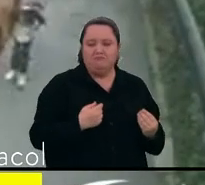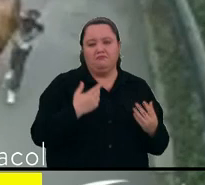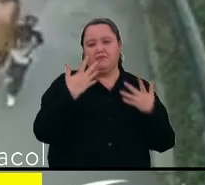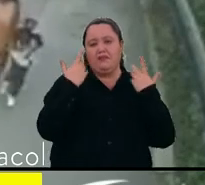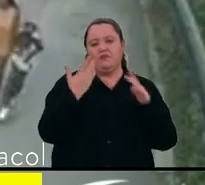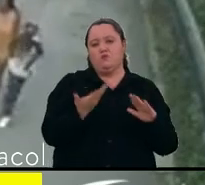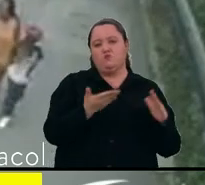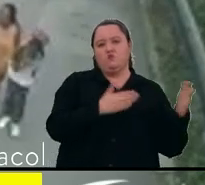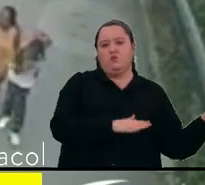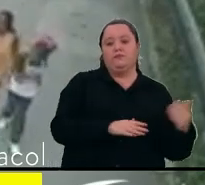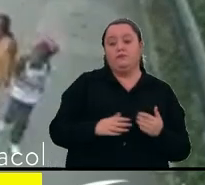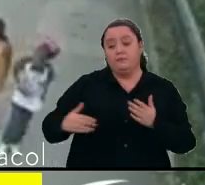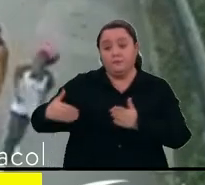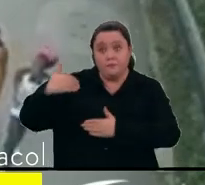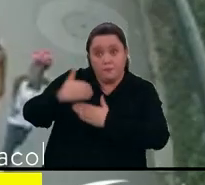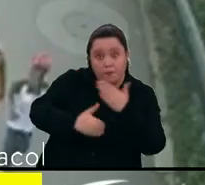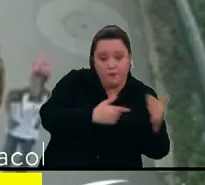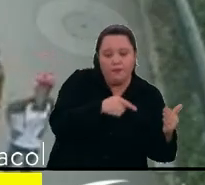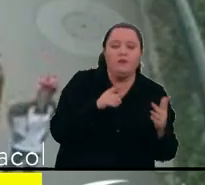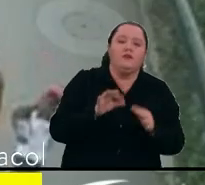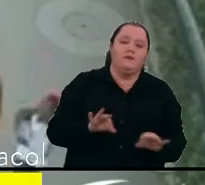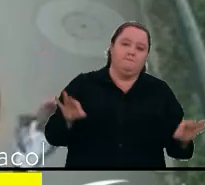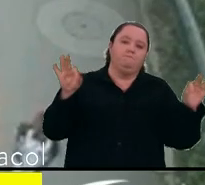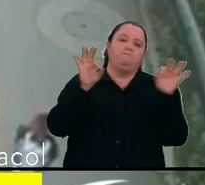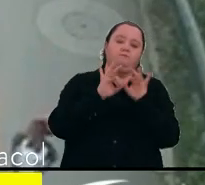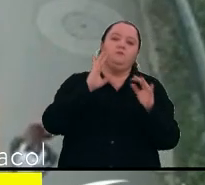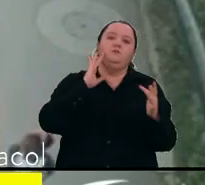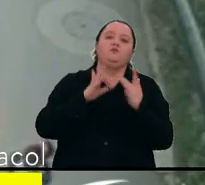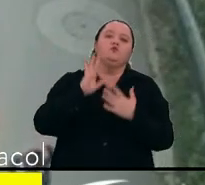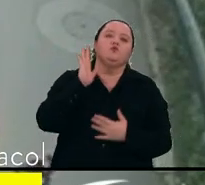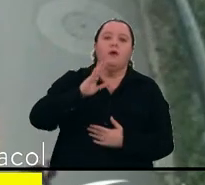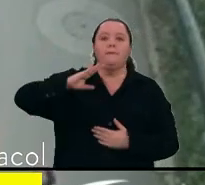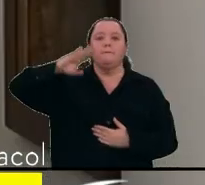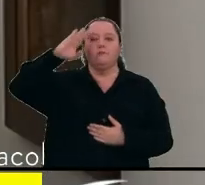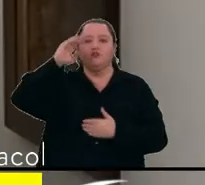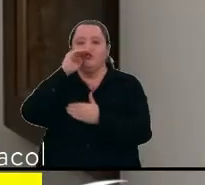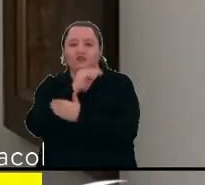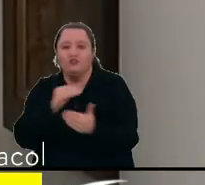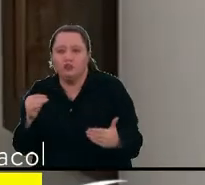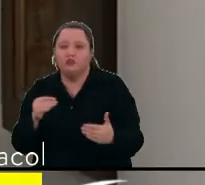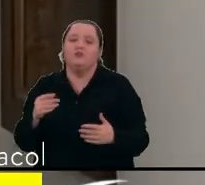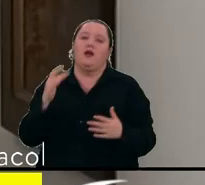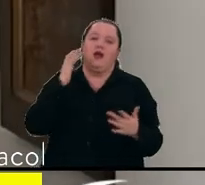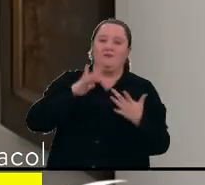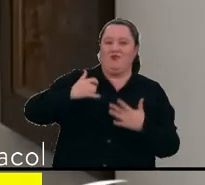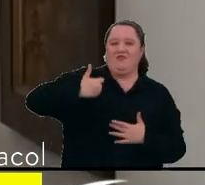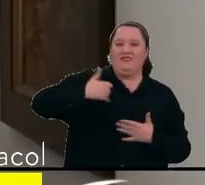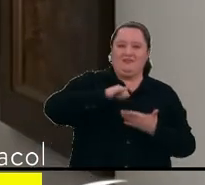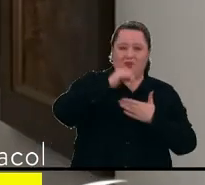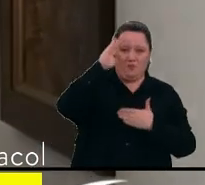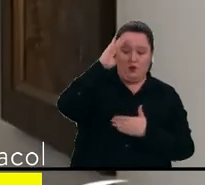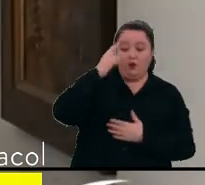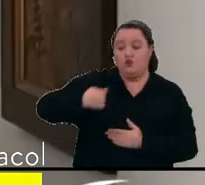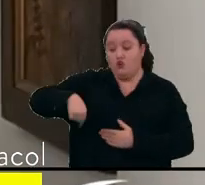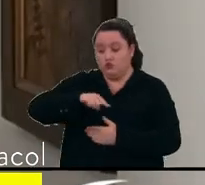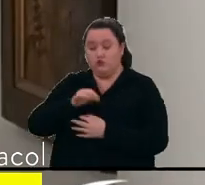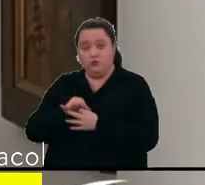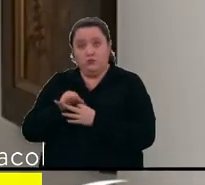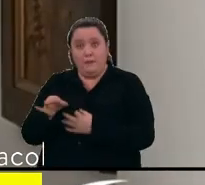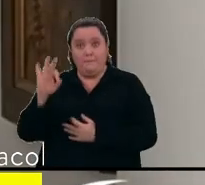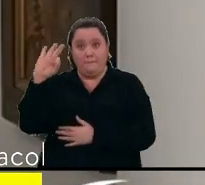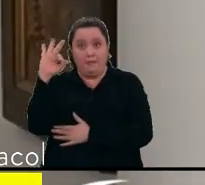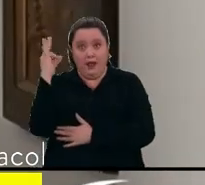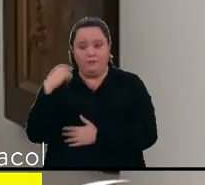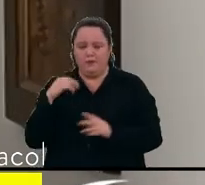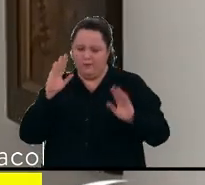murió todo este proceso tiene que estar acompañado de la policía de infancia y adolescencia y nosotros como municipio Palmira estaremos